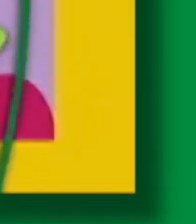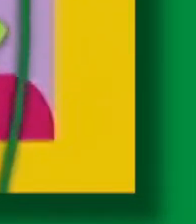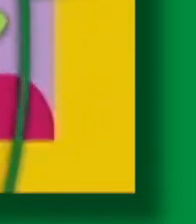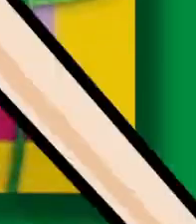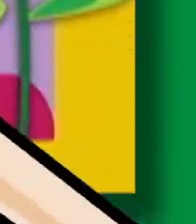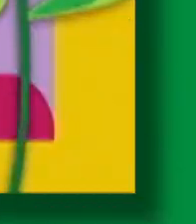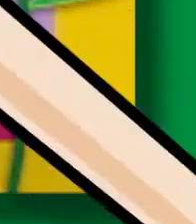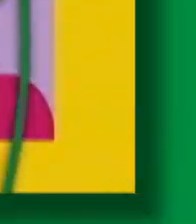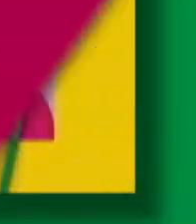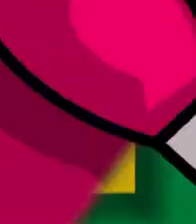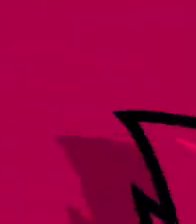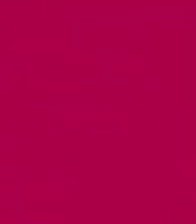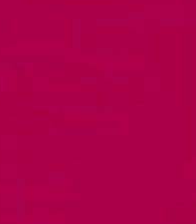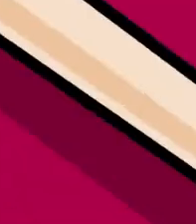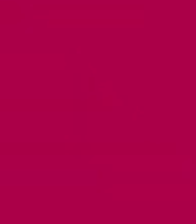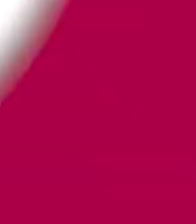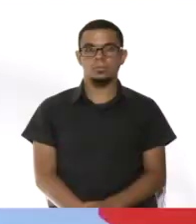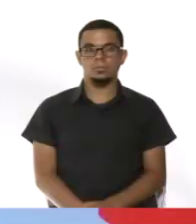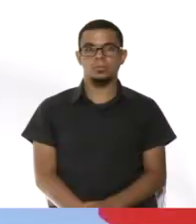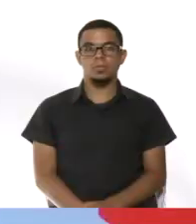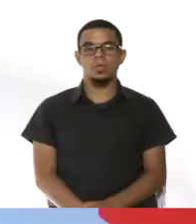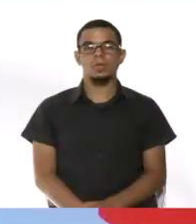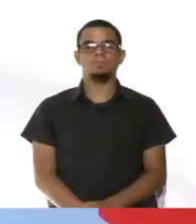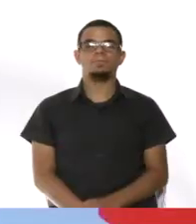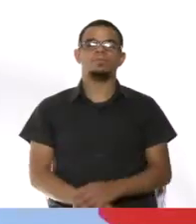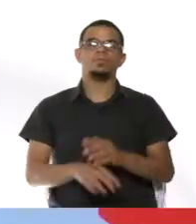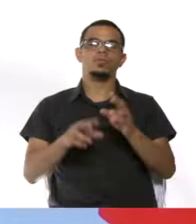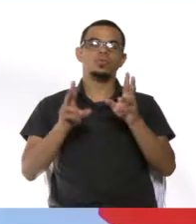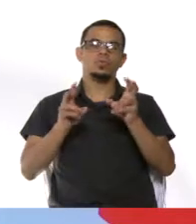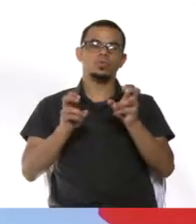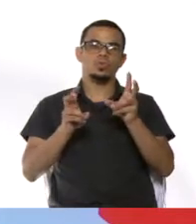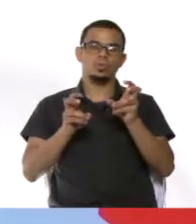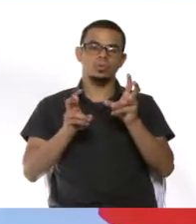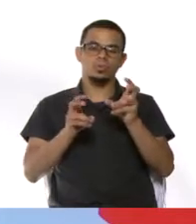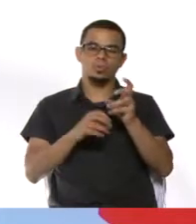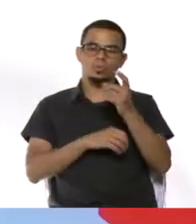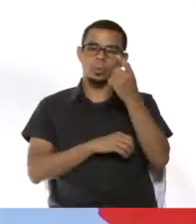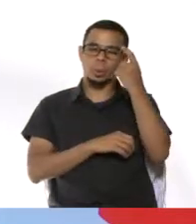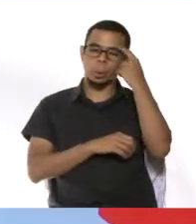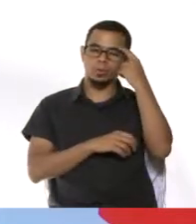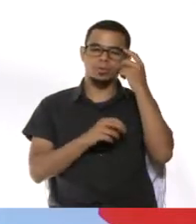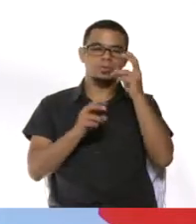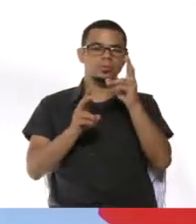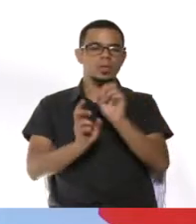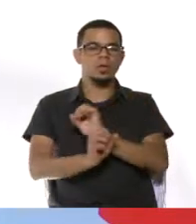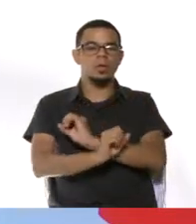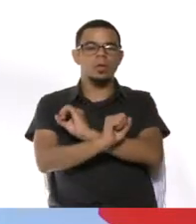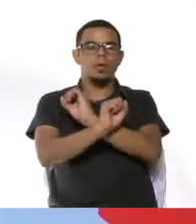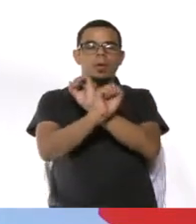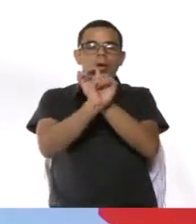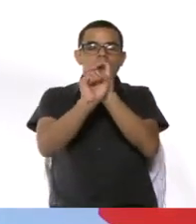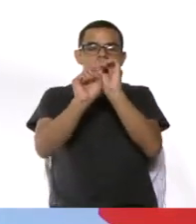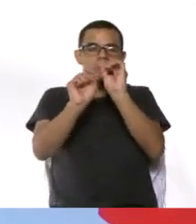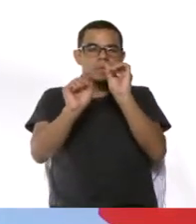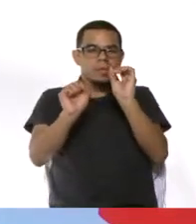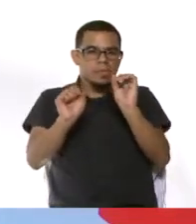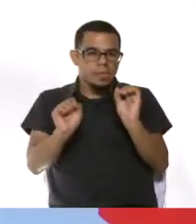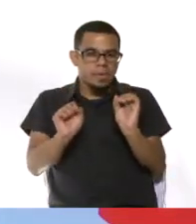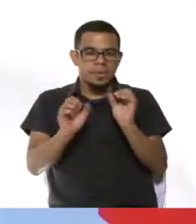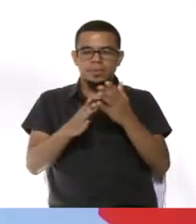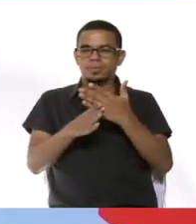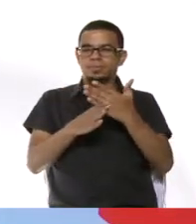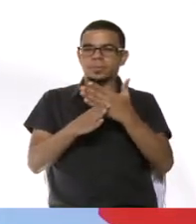la la. Un nuevo día, una nueva mañana para compartir con ustedes en